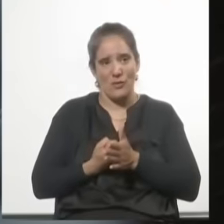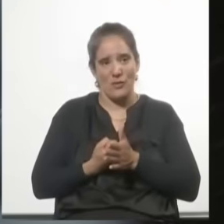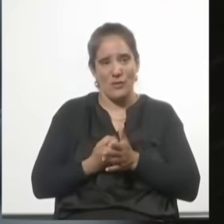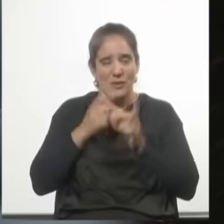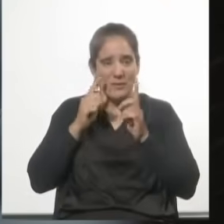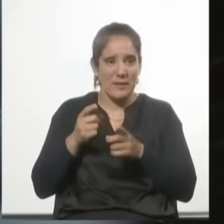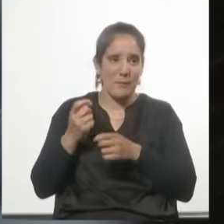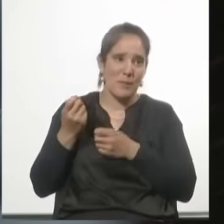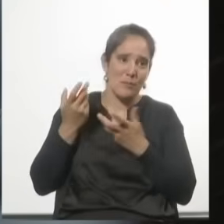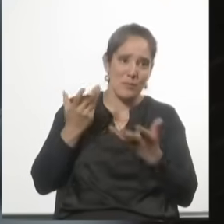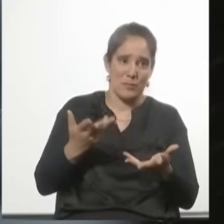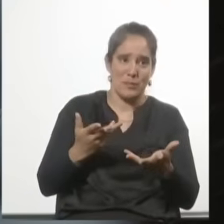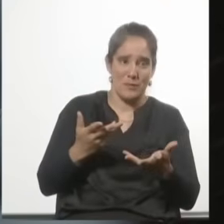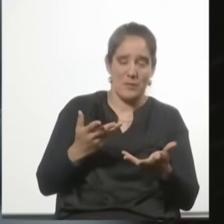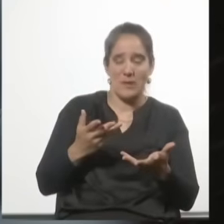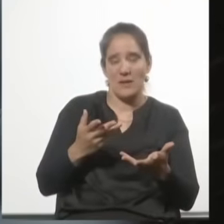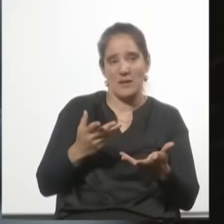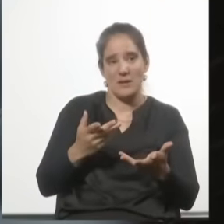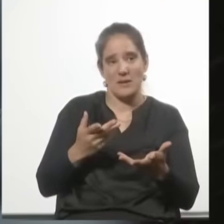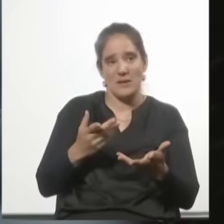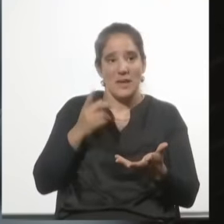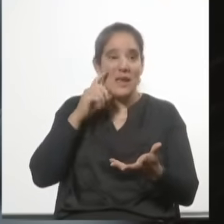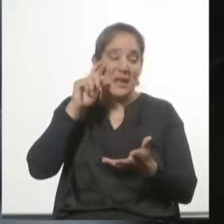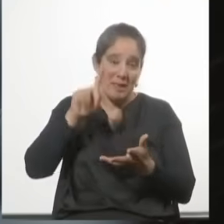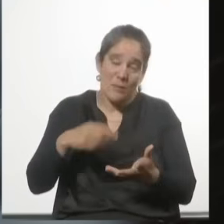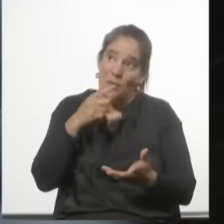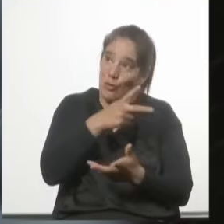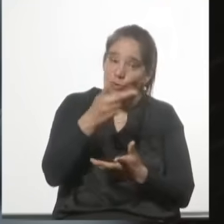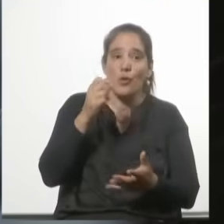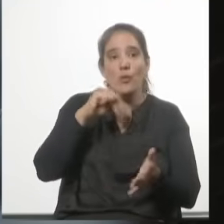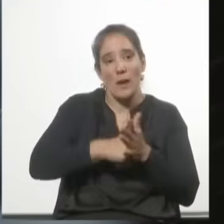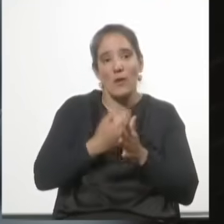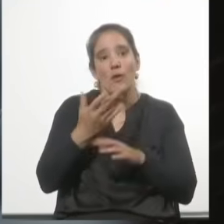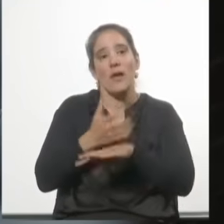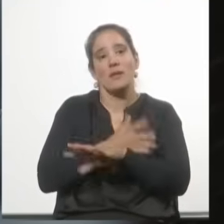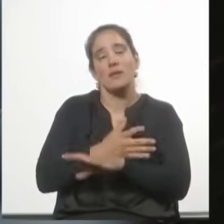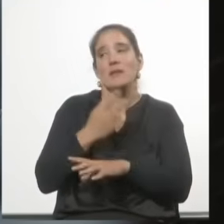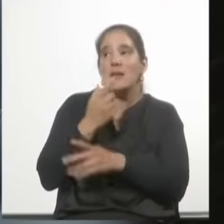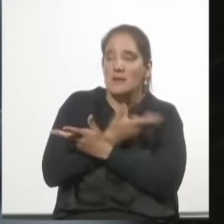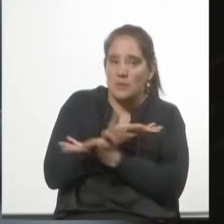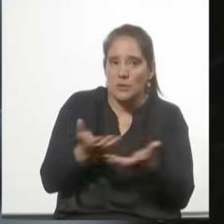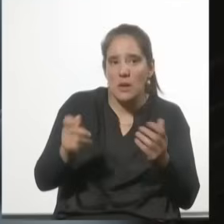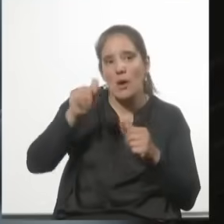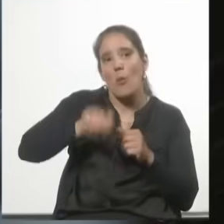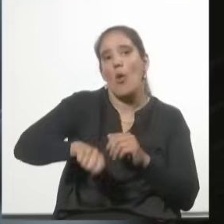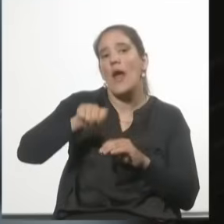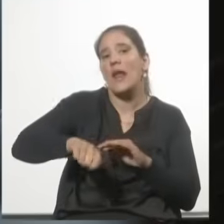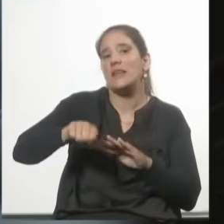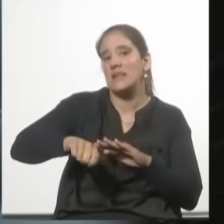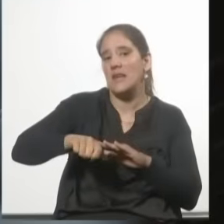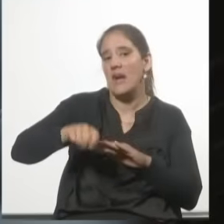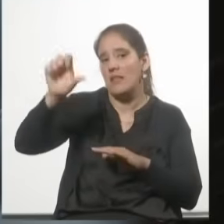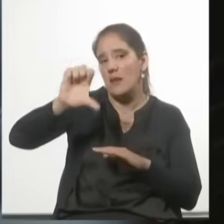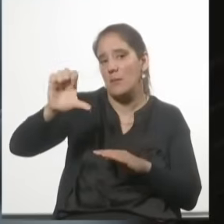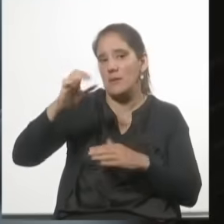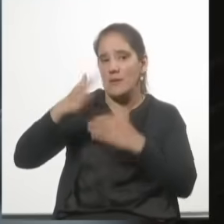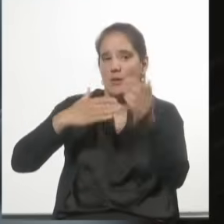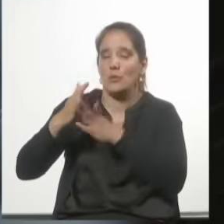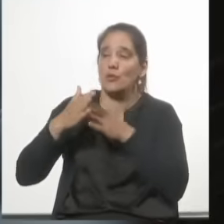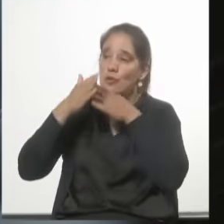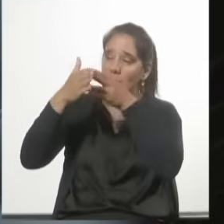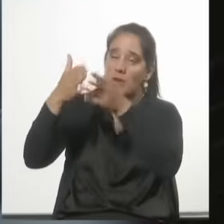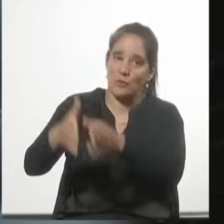sido postulada por Cardama como posible garantía en el proceso reseñado antes. Se denomina institución bancaria